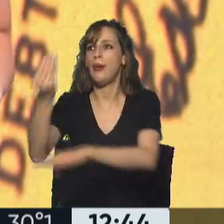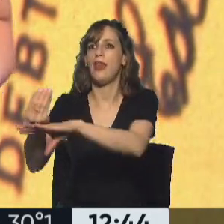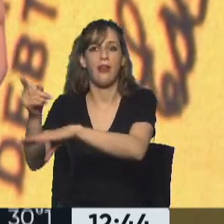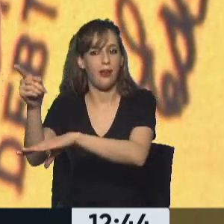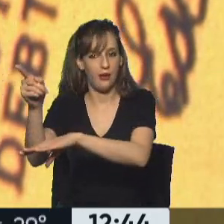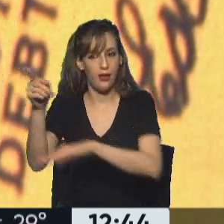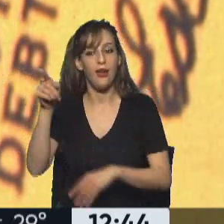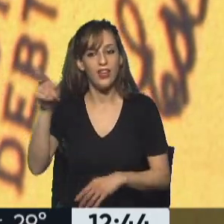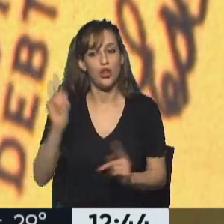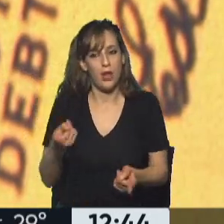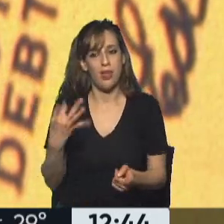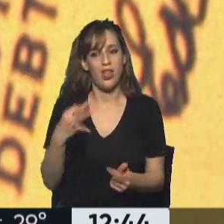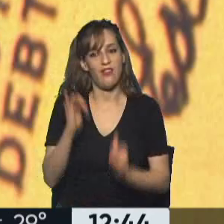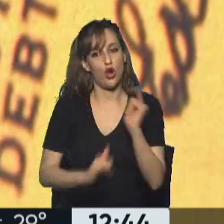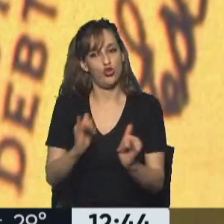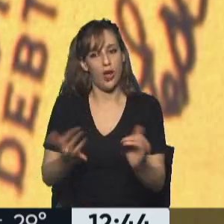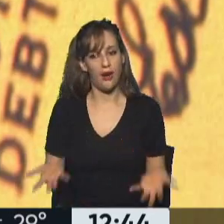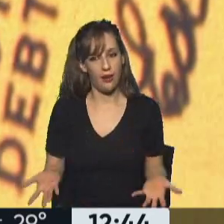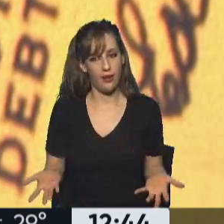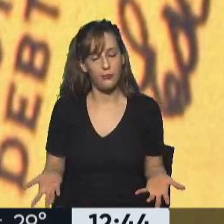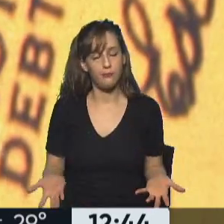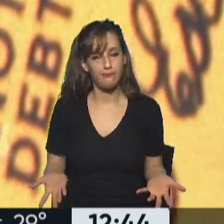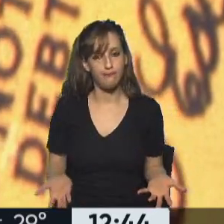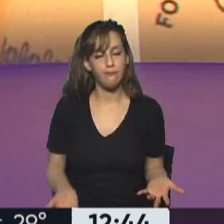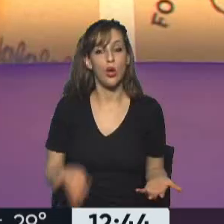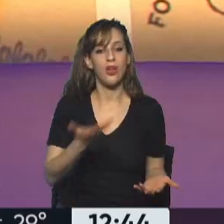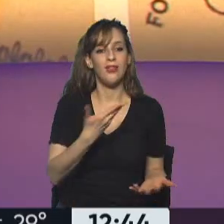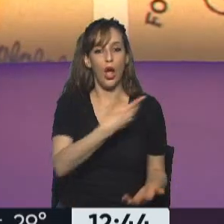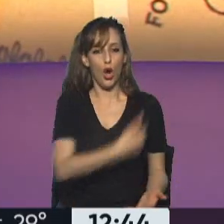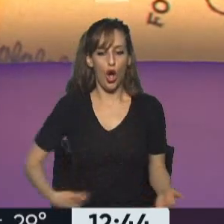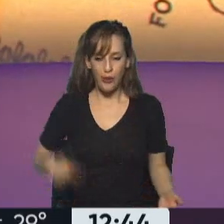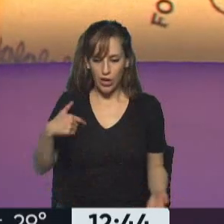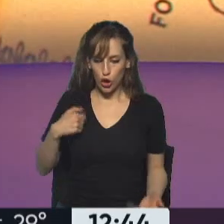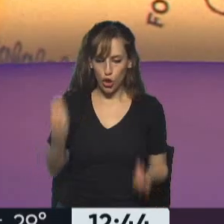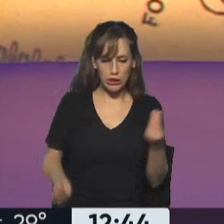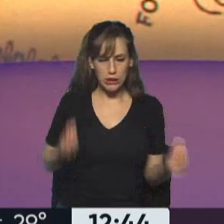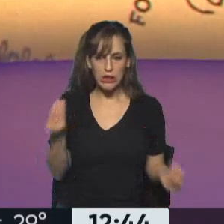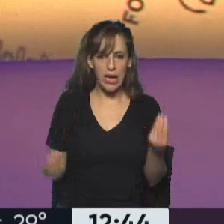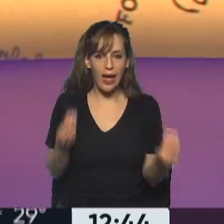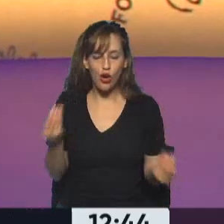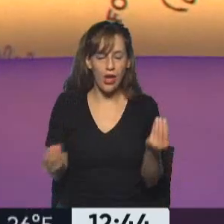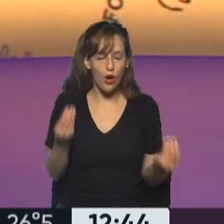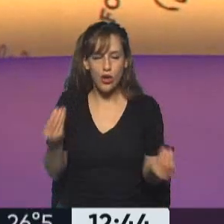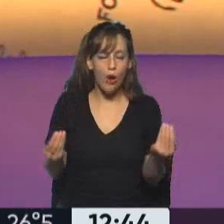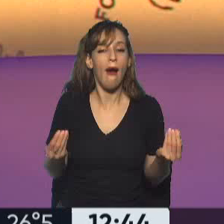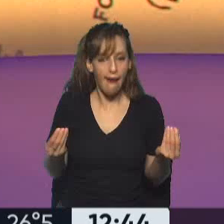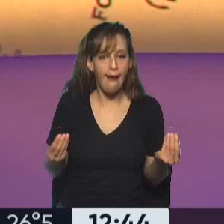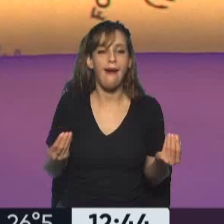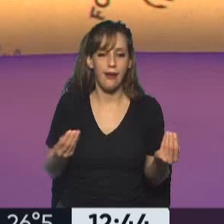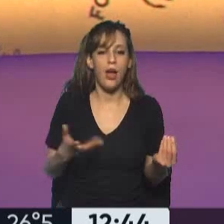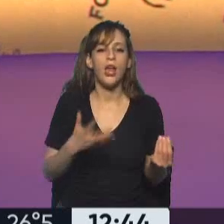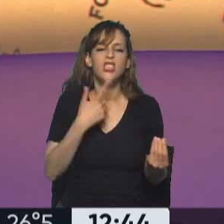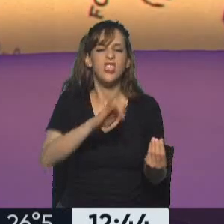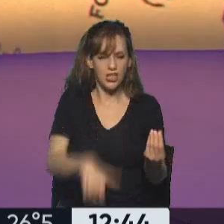parte también hay que contarla entonces claro lo que hace el gobierno argentino en ese momento a fin del 2020 es darles un título para que se vayan y